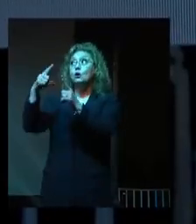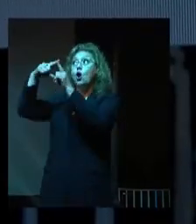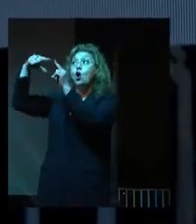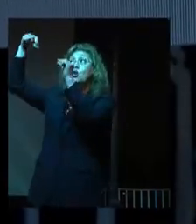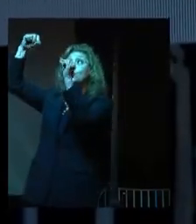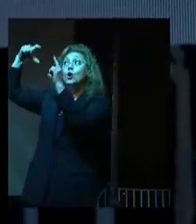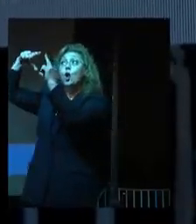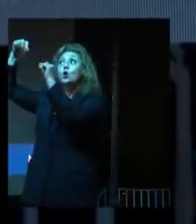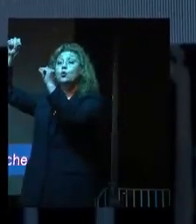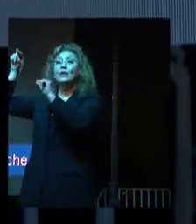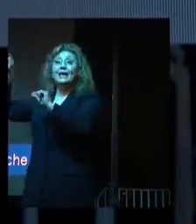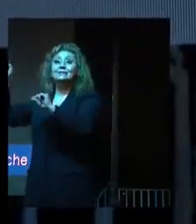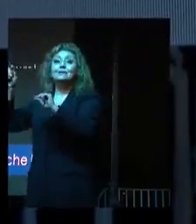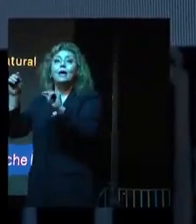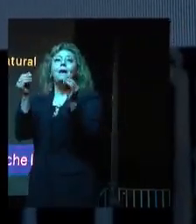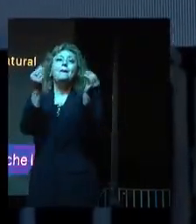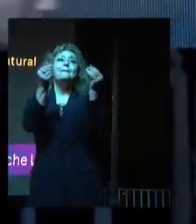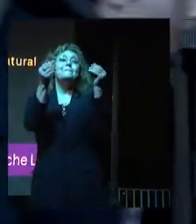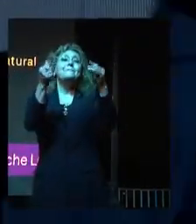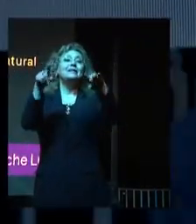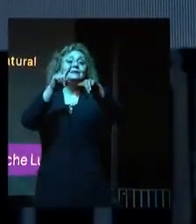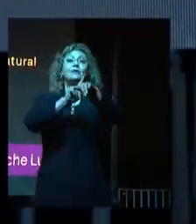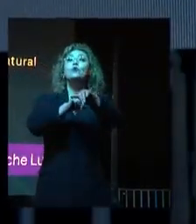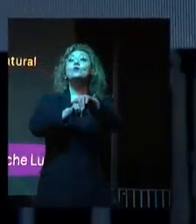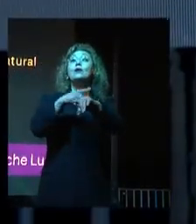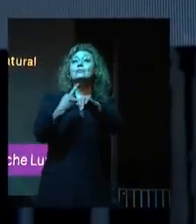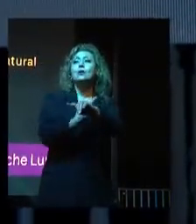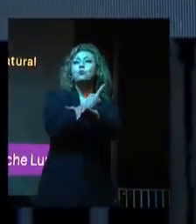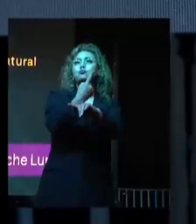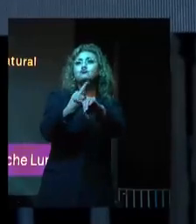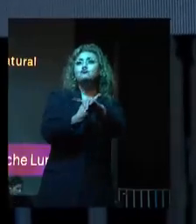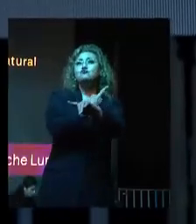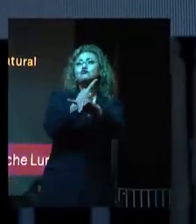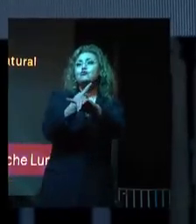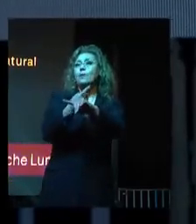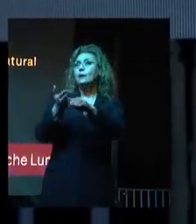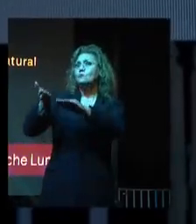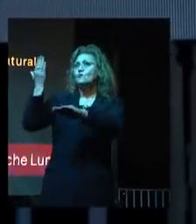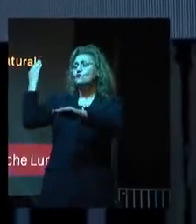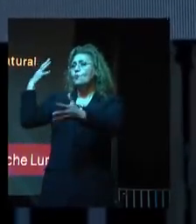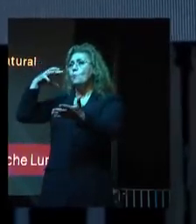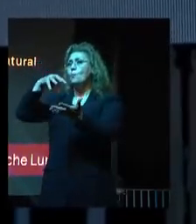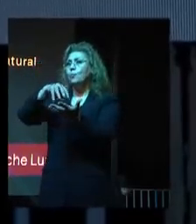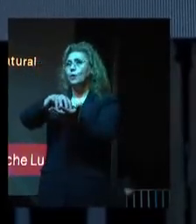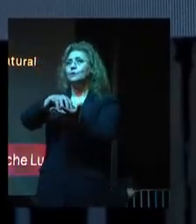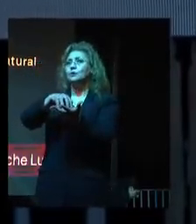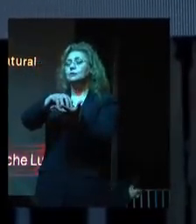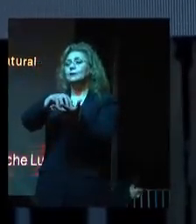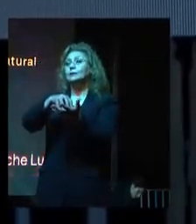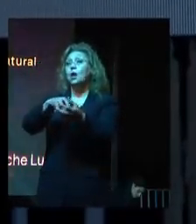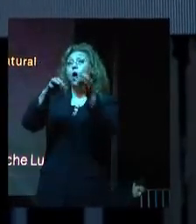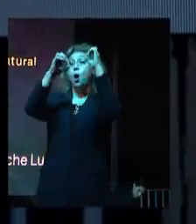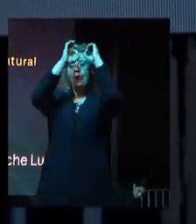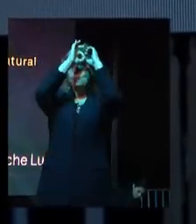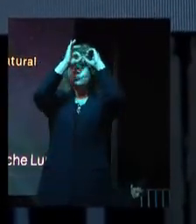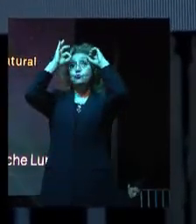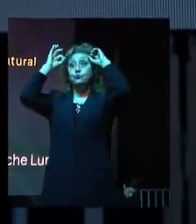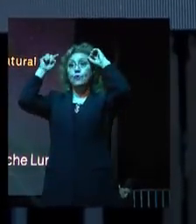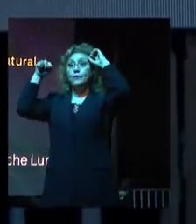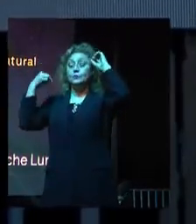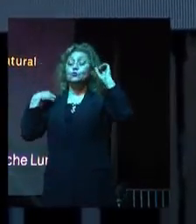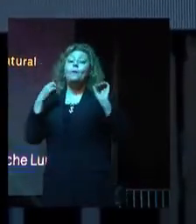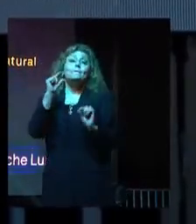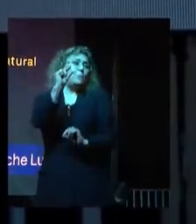el gran reloj que tenían todos los pueblos primitivos y los mapuches también. Y los mapuches, bueno, de lo poco que yo sé de